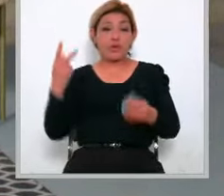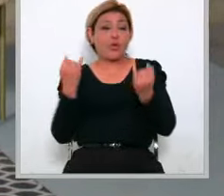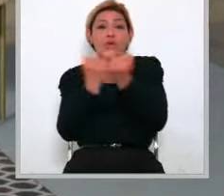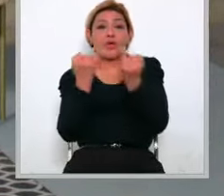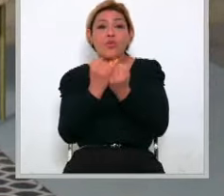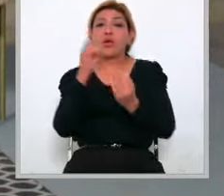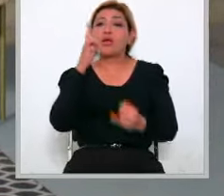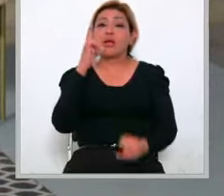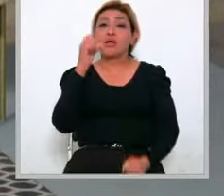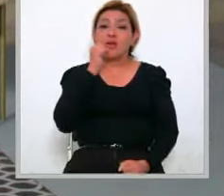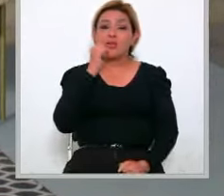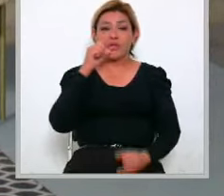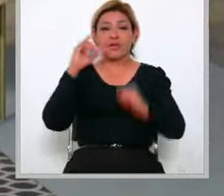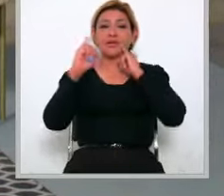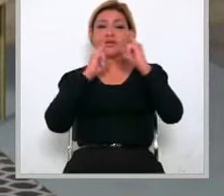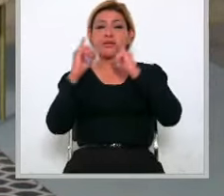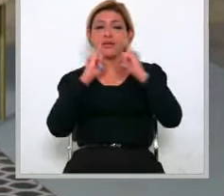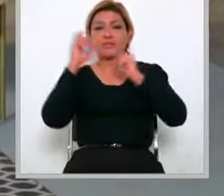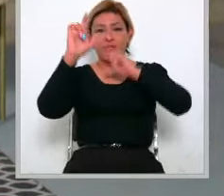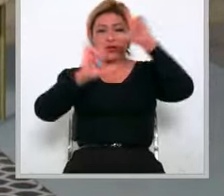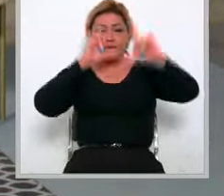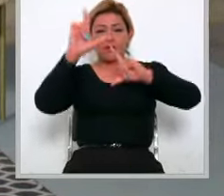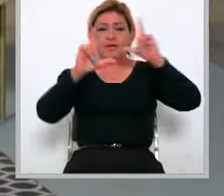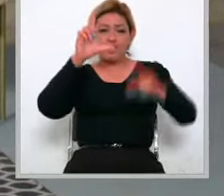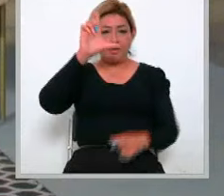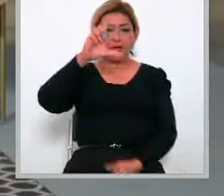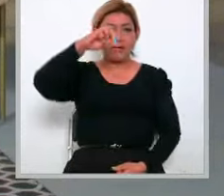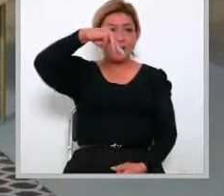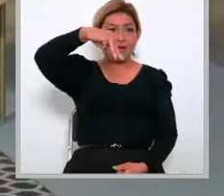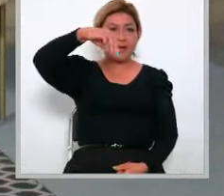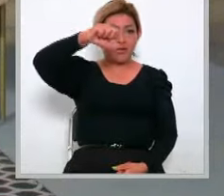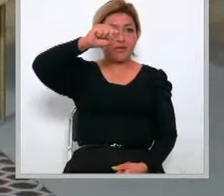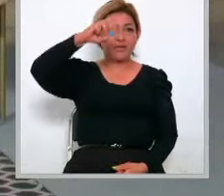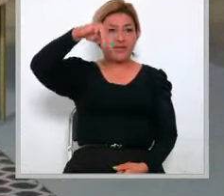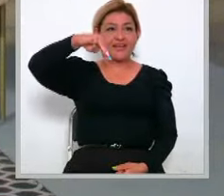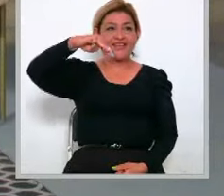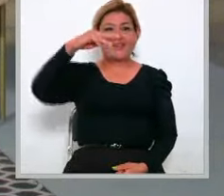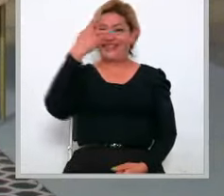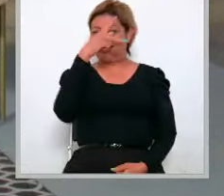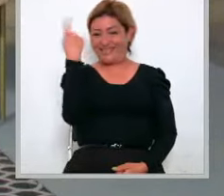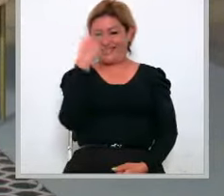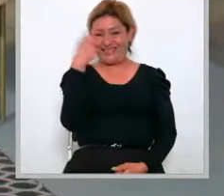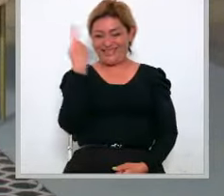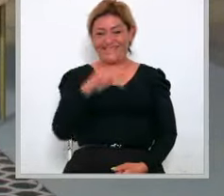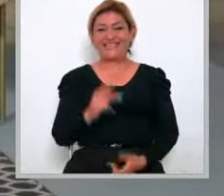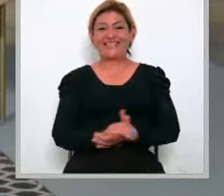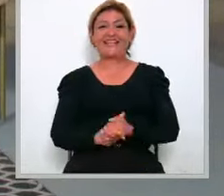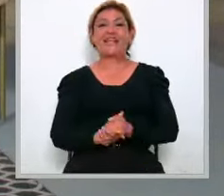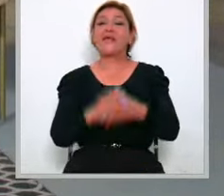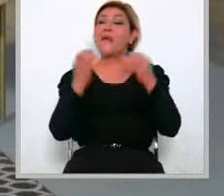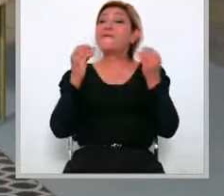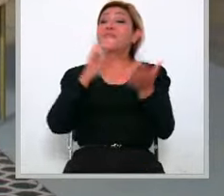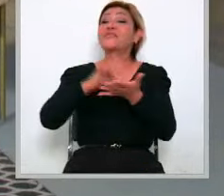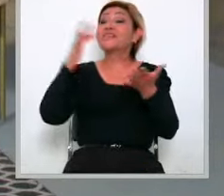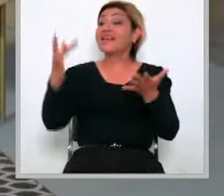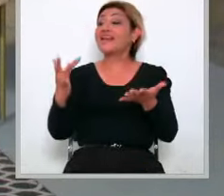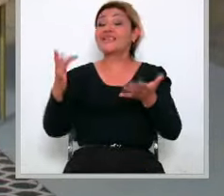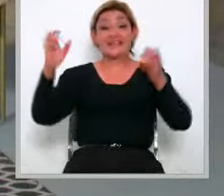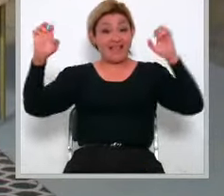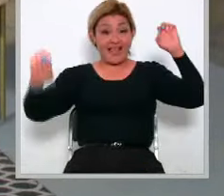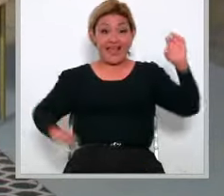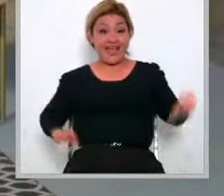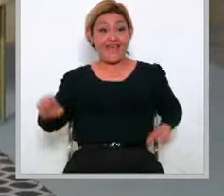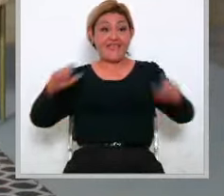en la interpretación de la lengua de señas. Muchísimas gracias a ustedes por estar con nosotros en esa transmisión. Nosotros nos quedamos disfrutando de este evento, ¿no, Sofi?